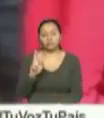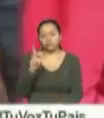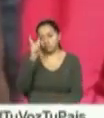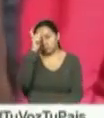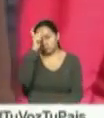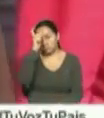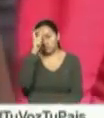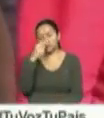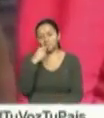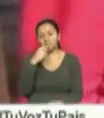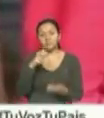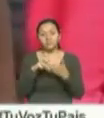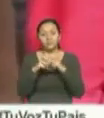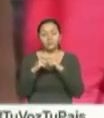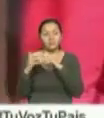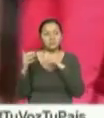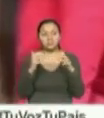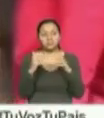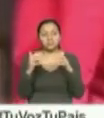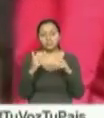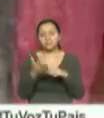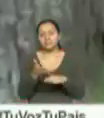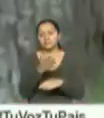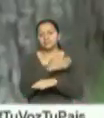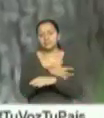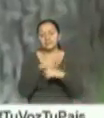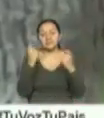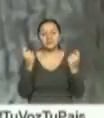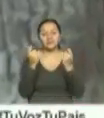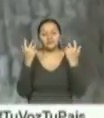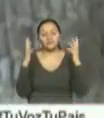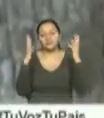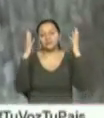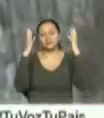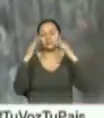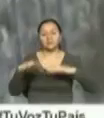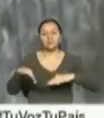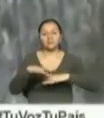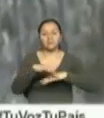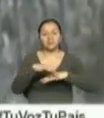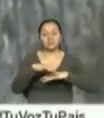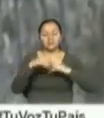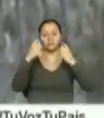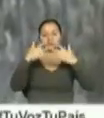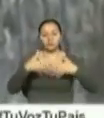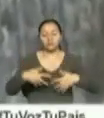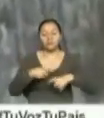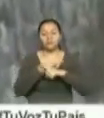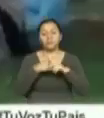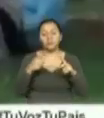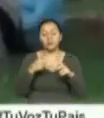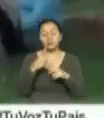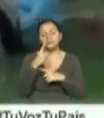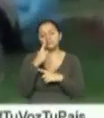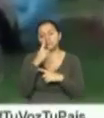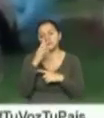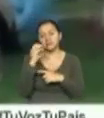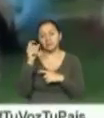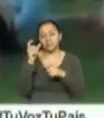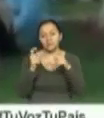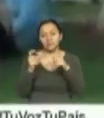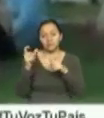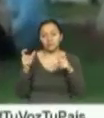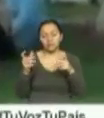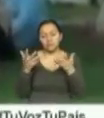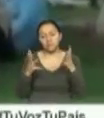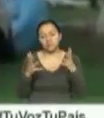la masacre terrorista perpetrada durante la celebración de una boda kurda. Más de 50 de personas perdieron la vida y decenas